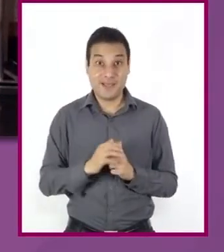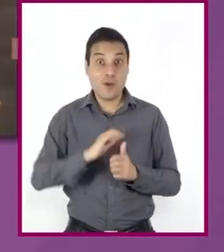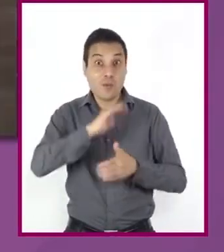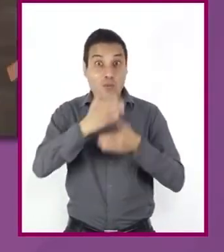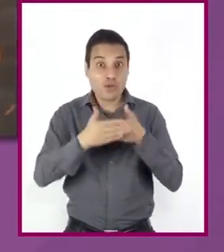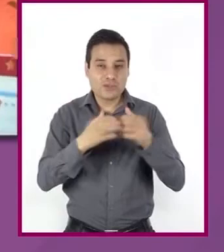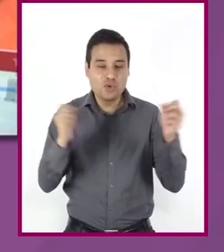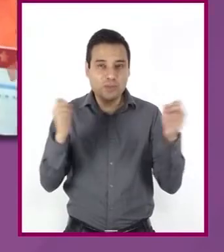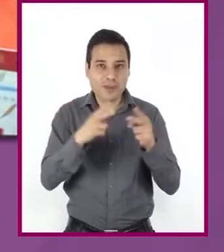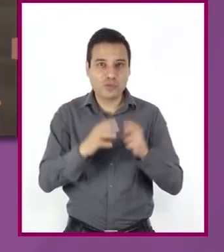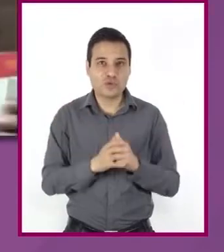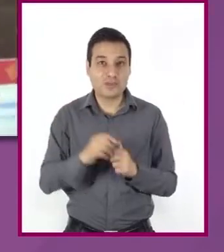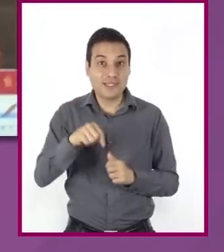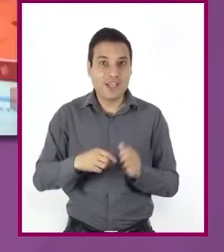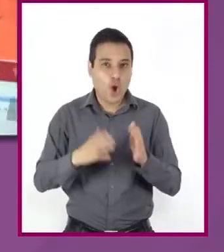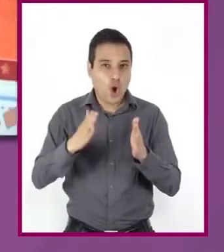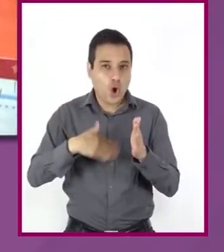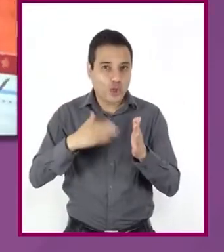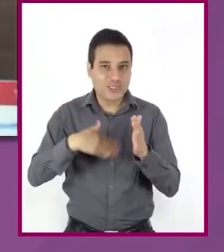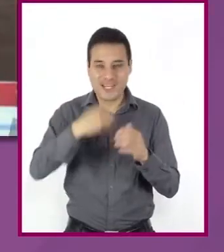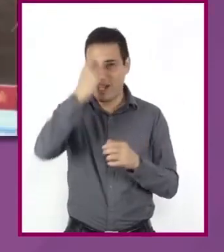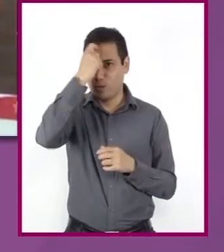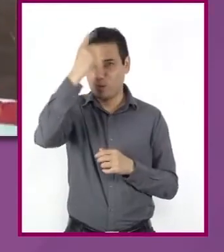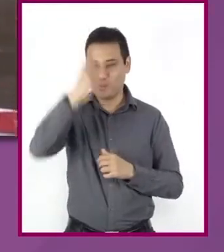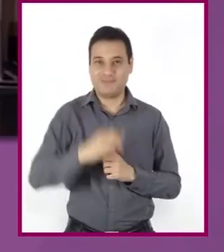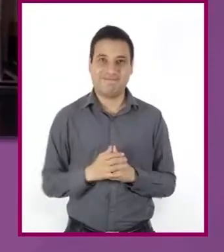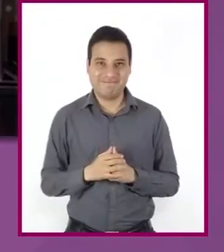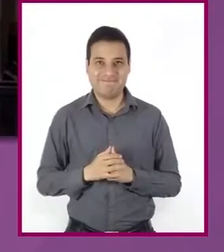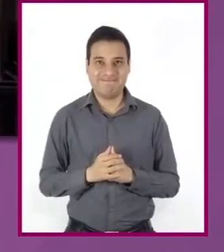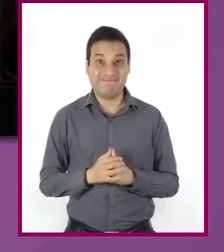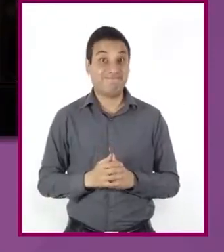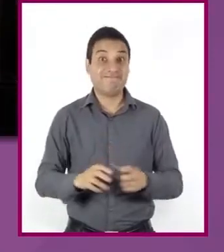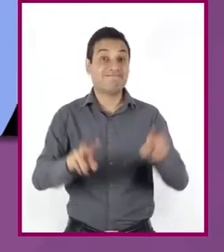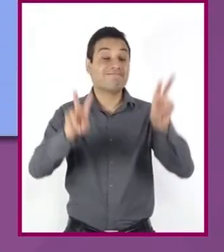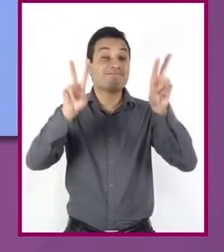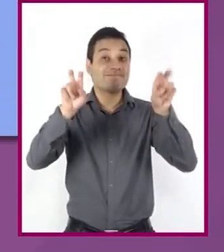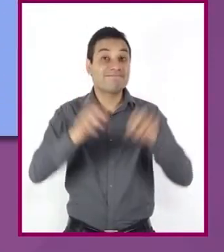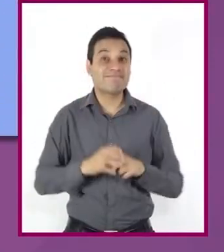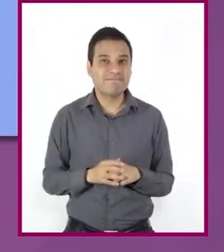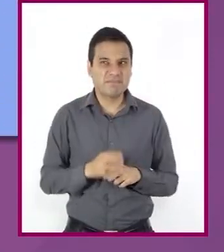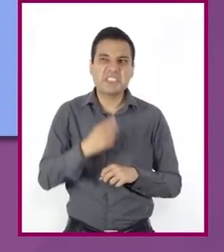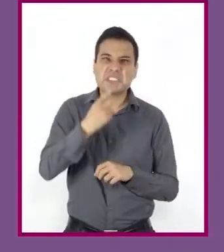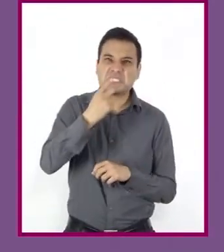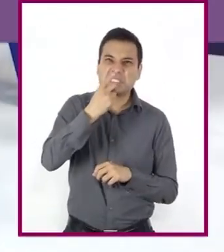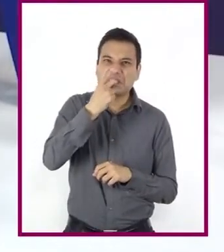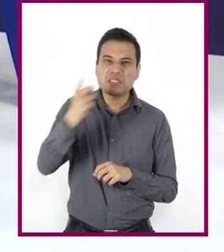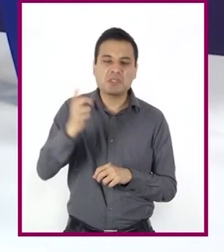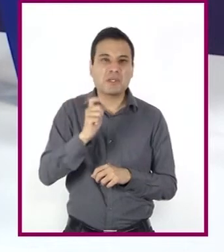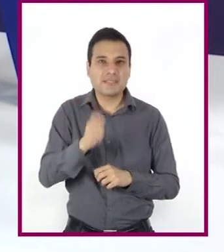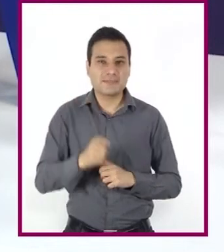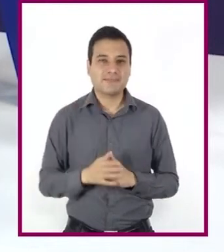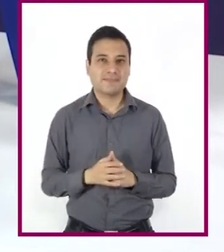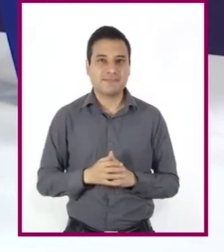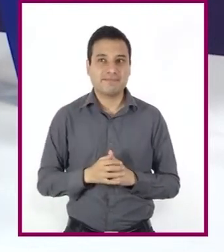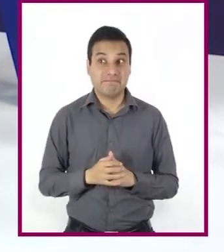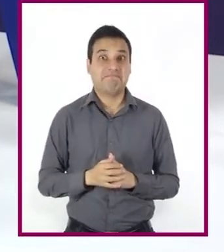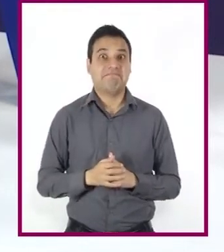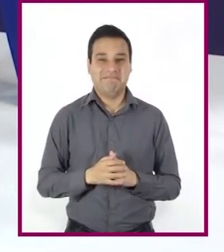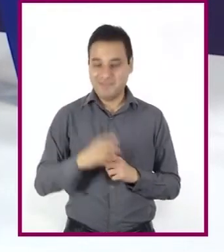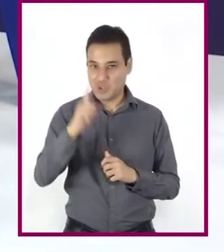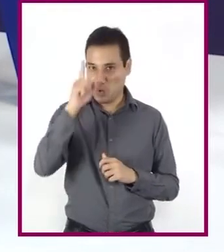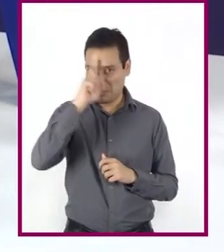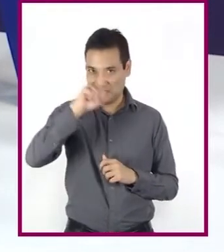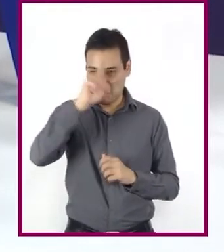siguiente emisión de Cocina de Autor en su sección ¿Qué dijo? Maestra, qué buenos